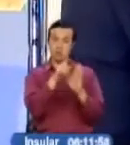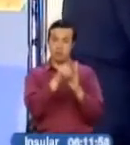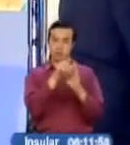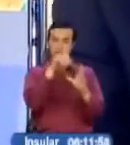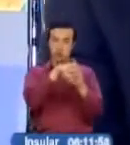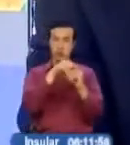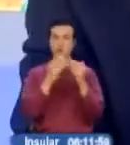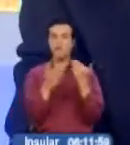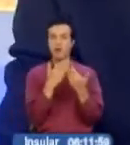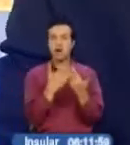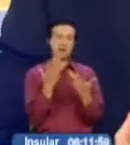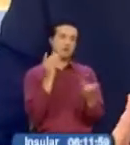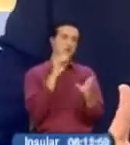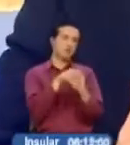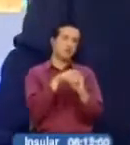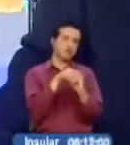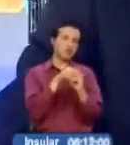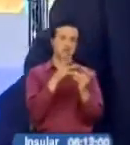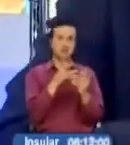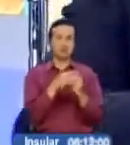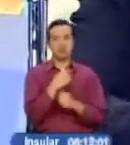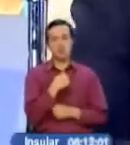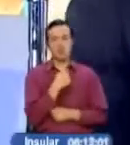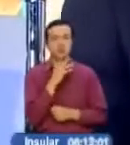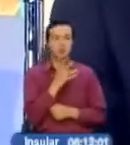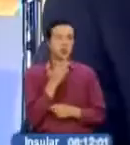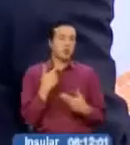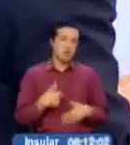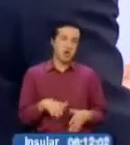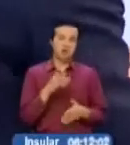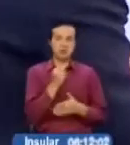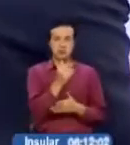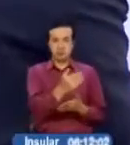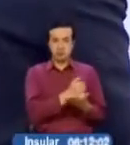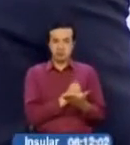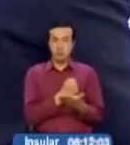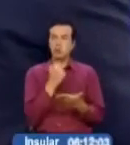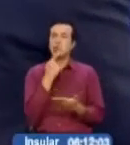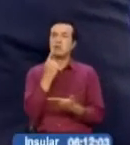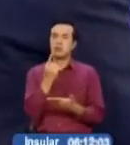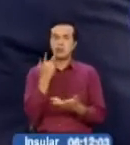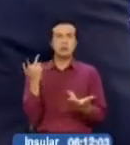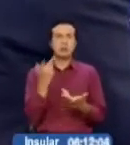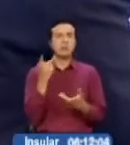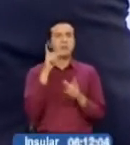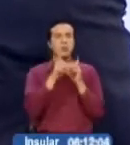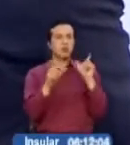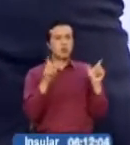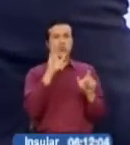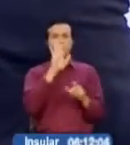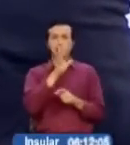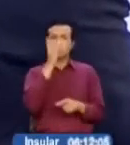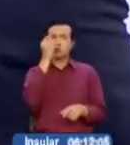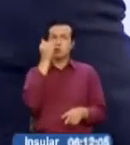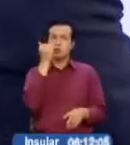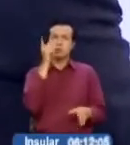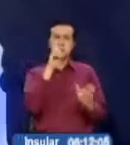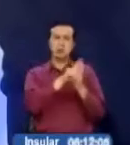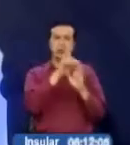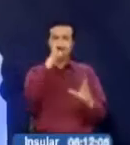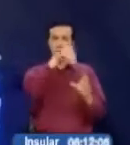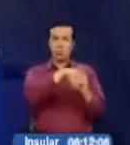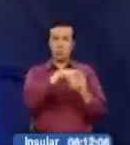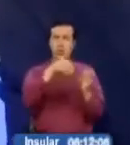el de fácil realización, ese depósito que yo puedo ir a retirar en cualquier momento. Uh-huh. Pero cuando tú me dices que las personas están colocando el dinero